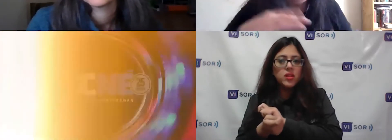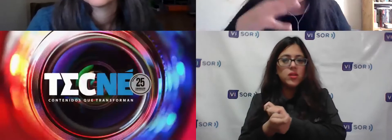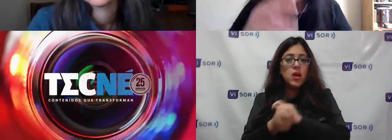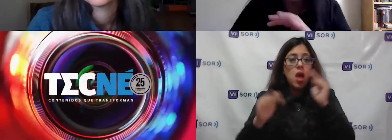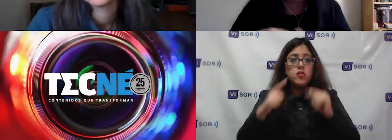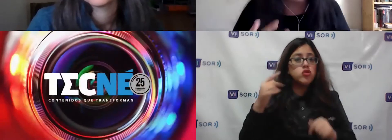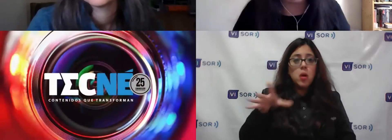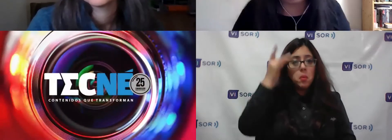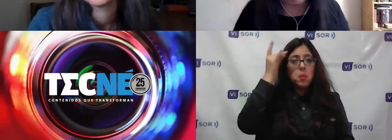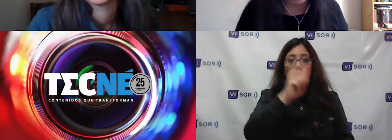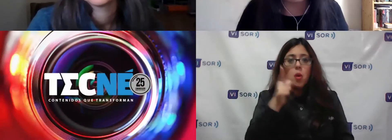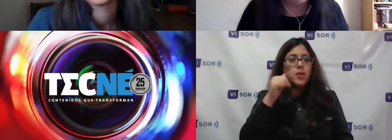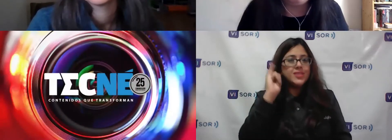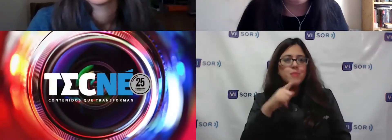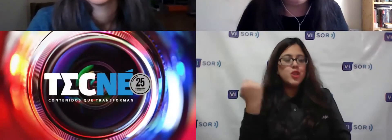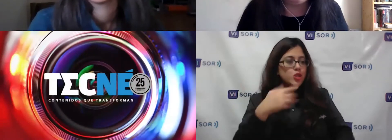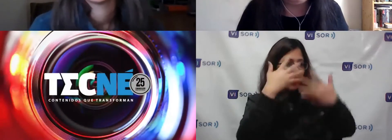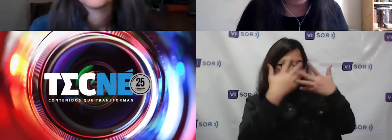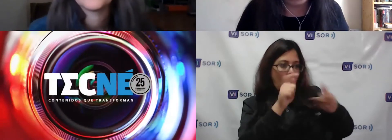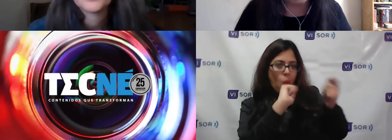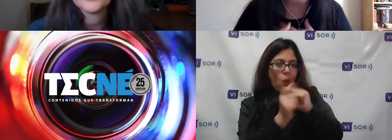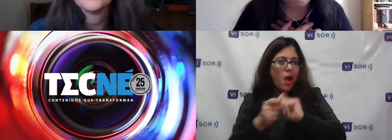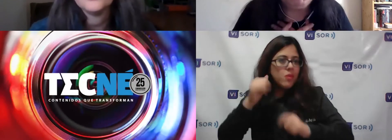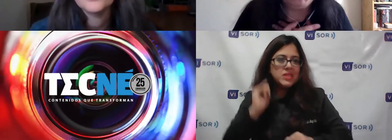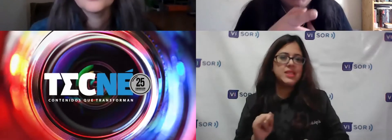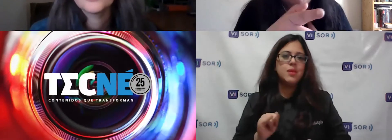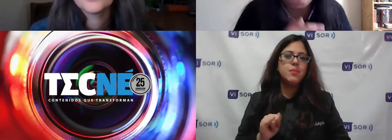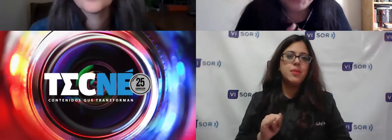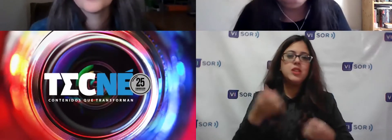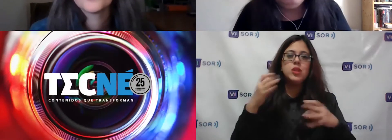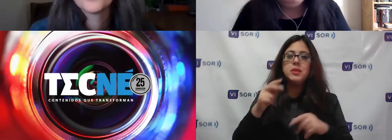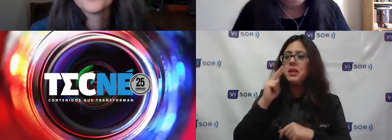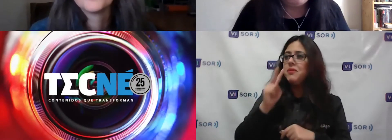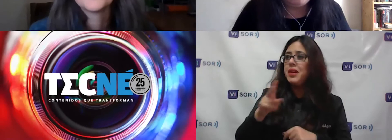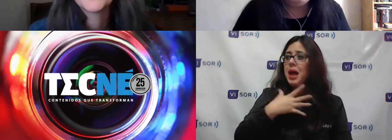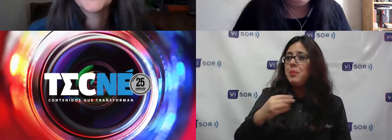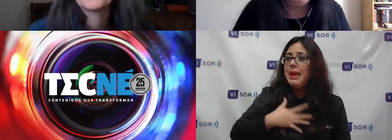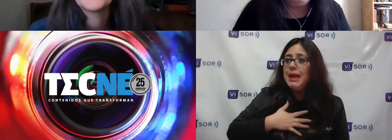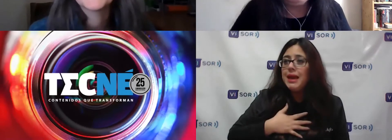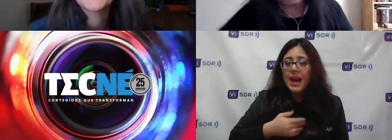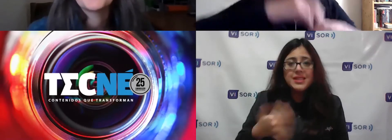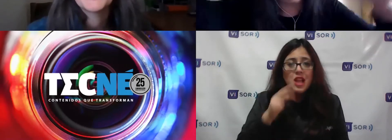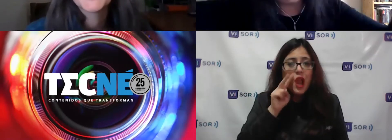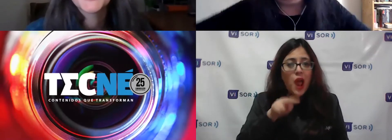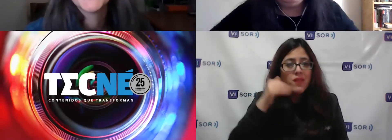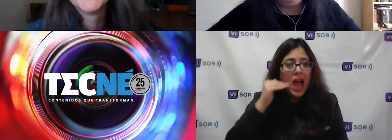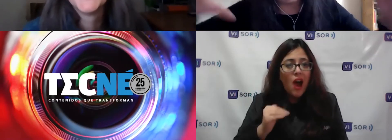nosotros estamos cambiando el rato como cuerpos biológicos que hasta de no es cosa ver a mi caminar y ahora y ahora